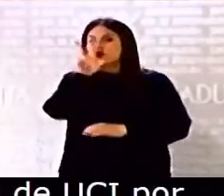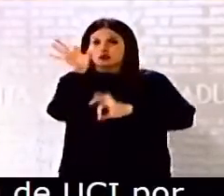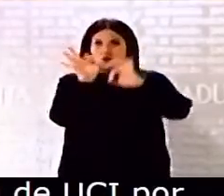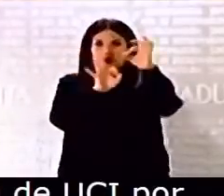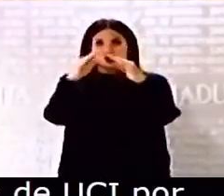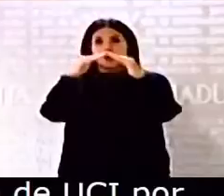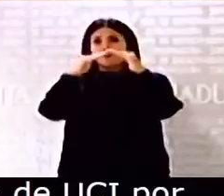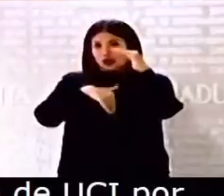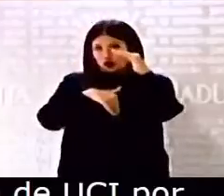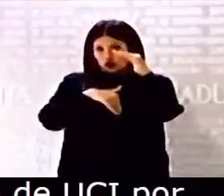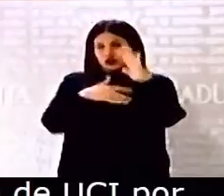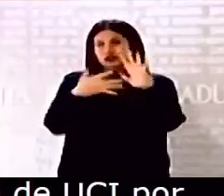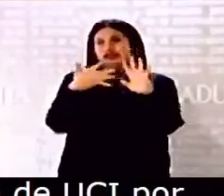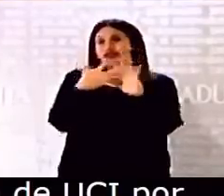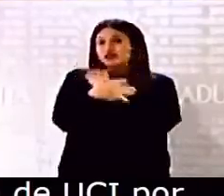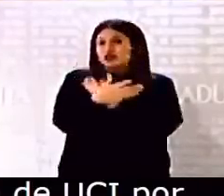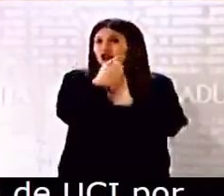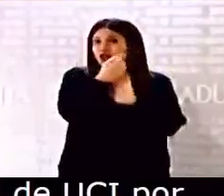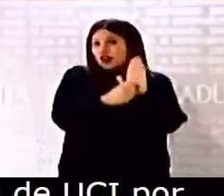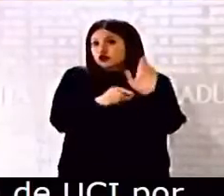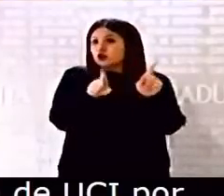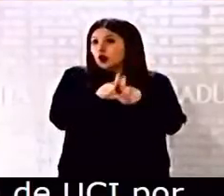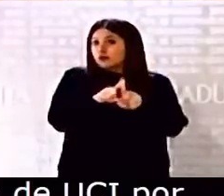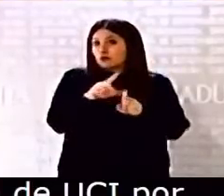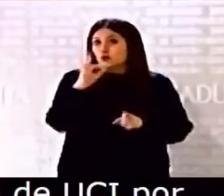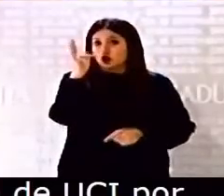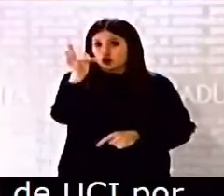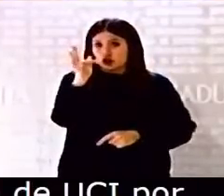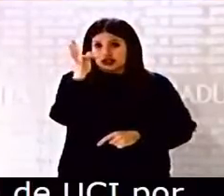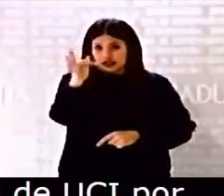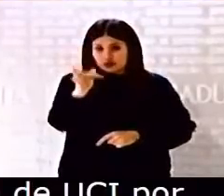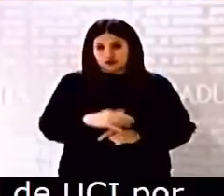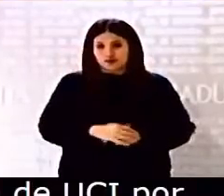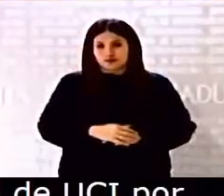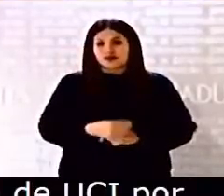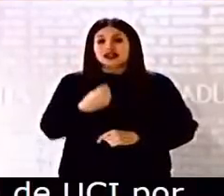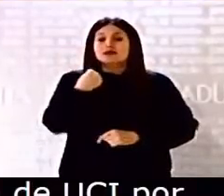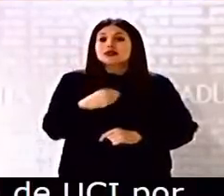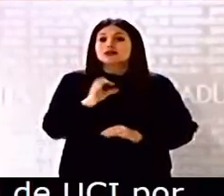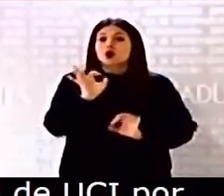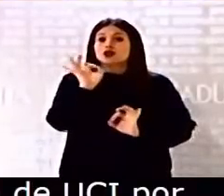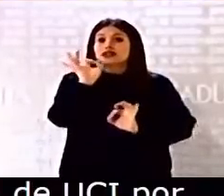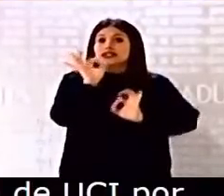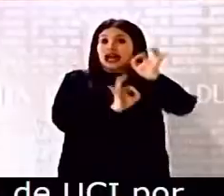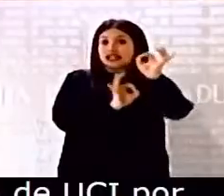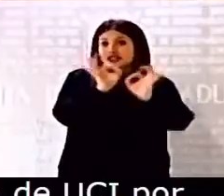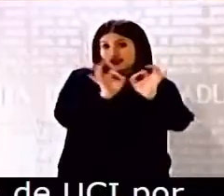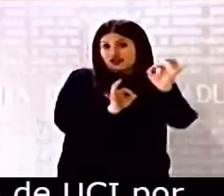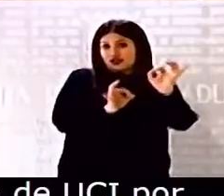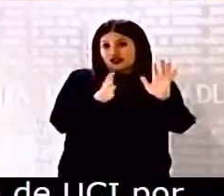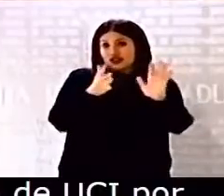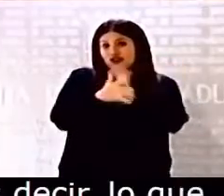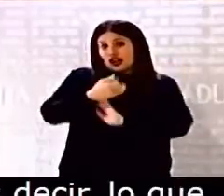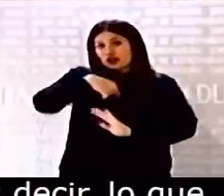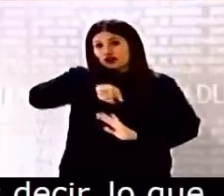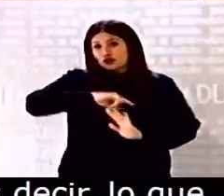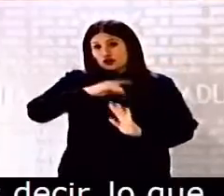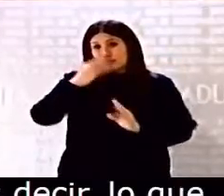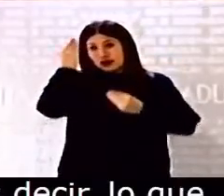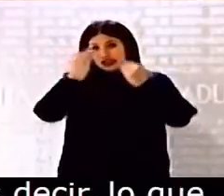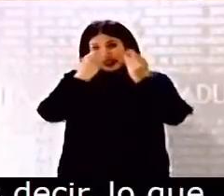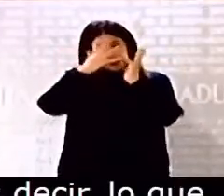cual son datos positivos. Y la razón de tasas, es decir, lo que esperamos para los próximos